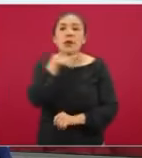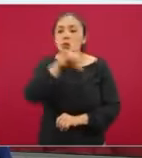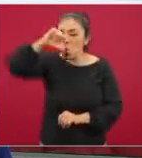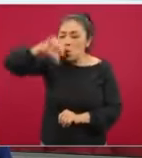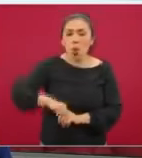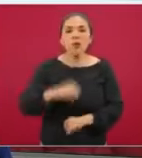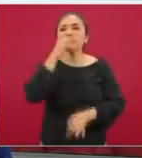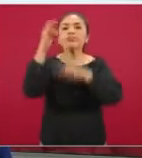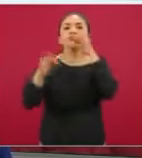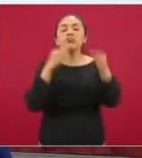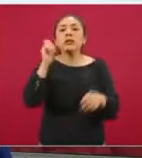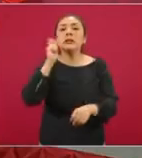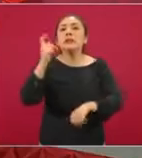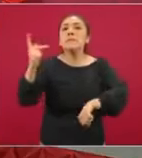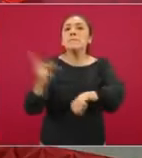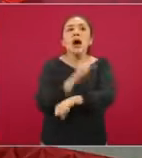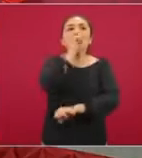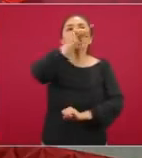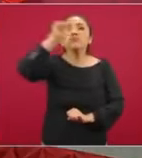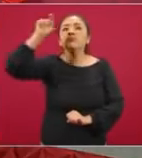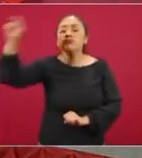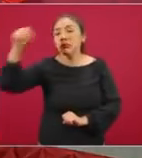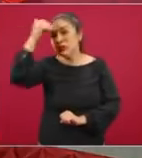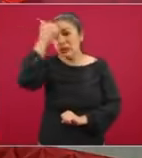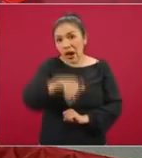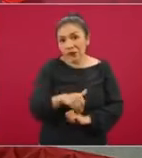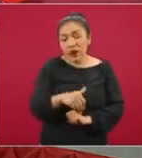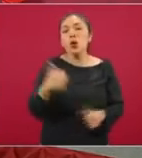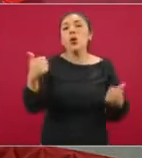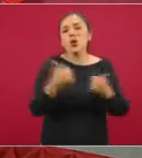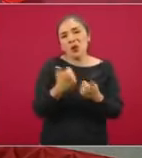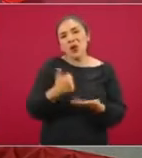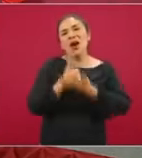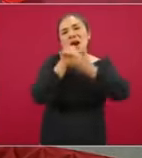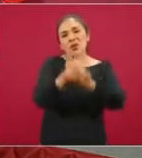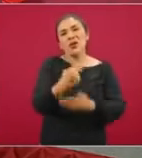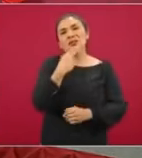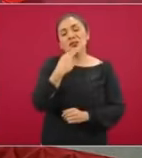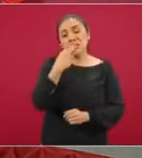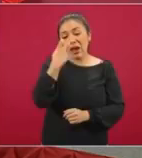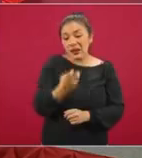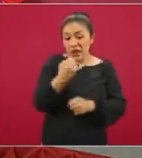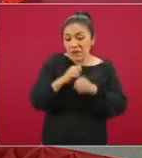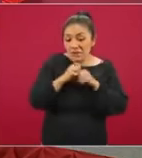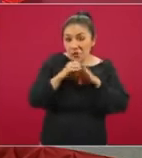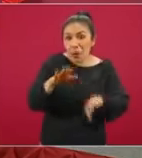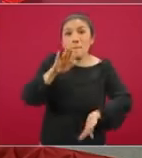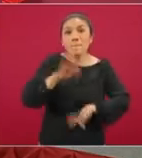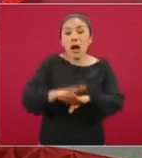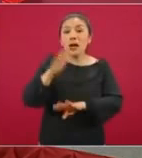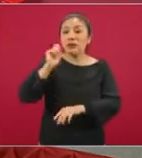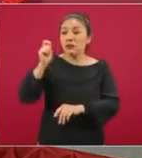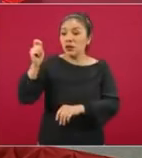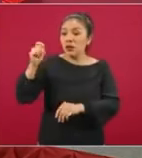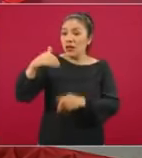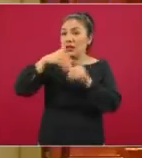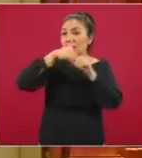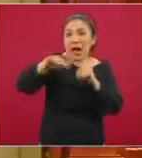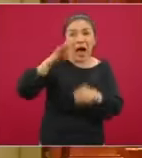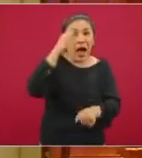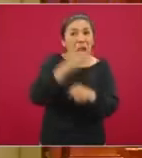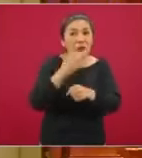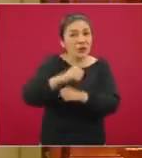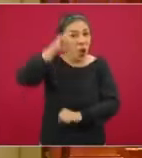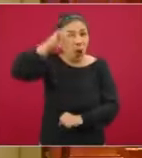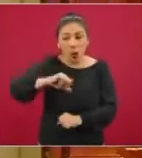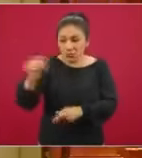de este tipo de eventos, además con la ventaja de que la información, más allá de llegar pues en tiempo real, en